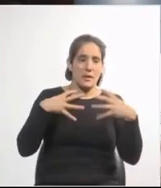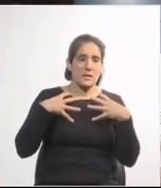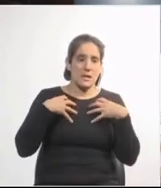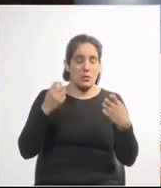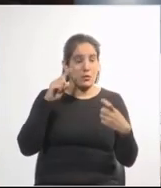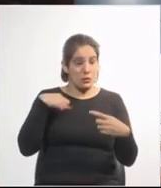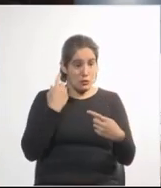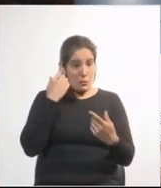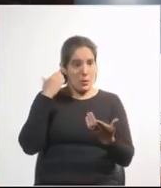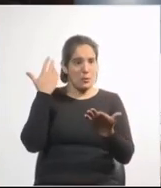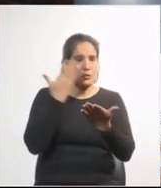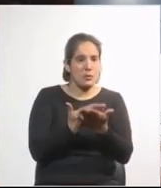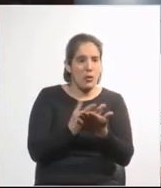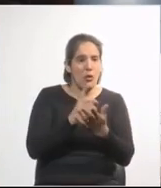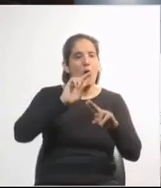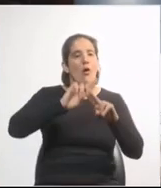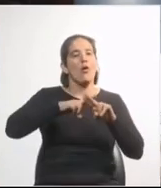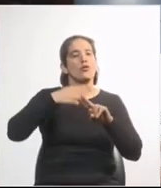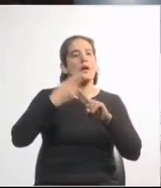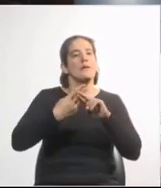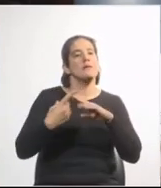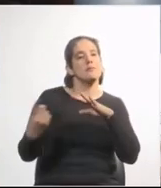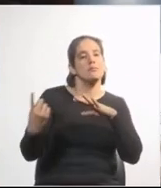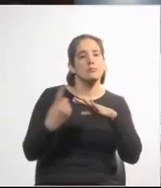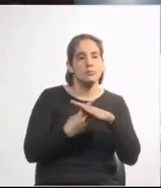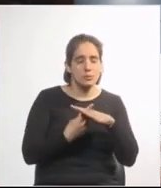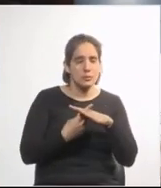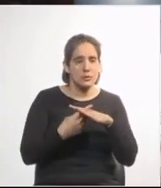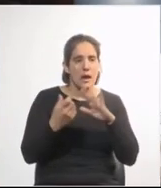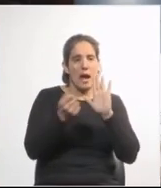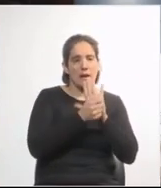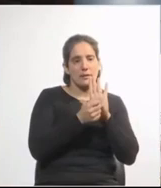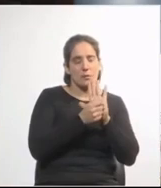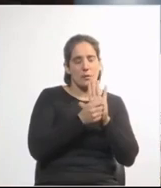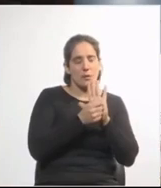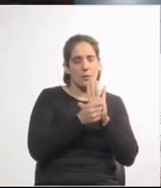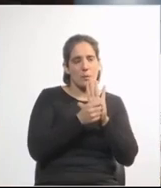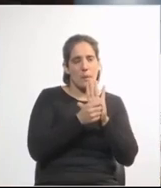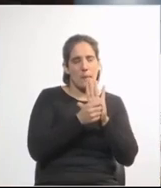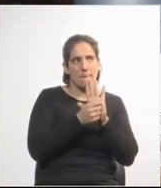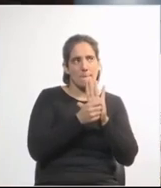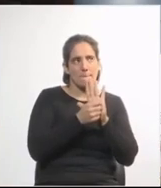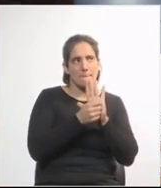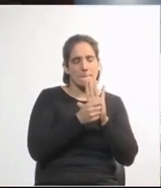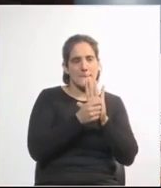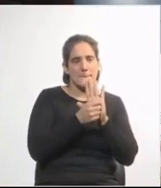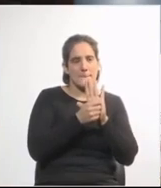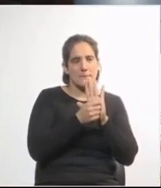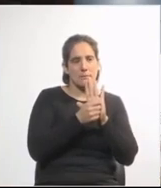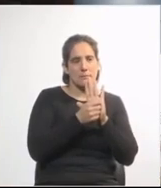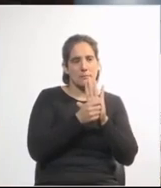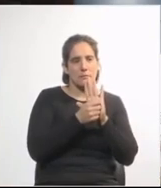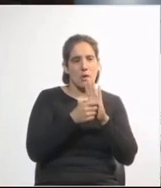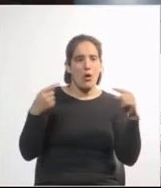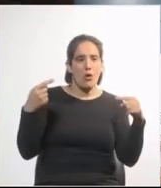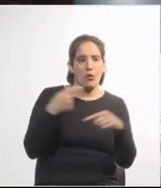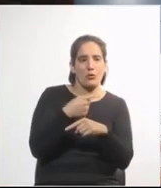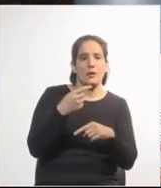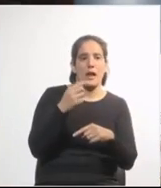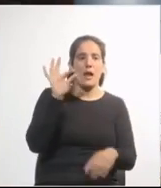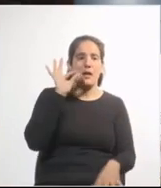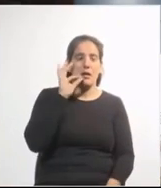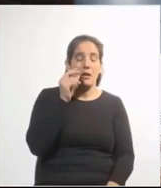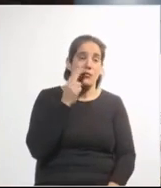hemos propuesto la reincorporación al proyecto de los artículos enviados por el Poder Ejecutivo contra el consumo de